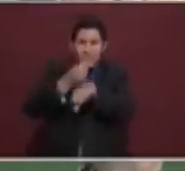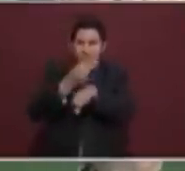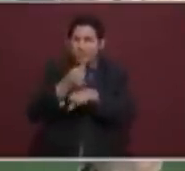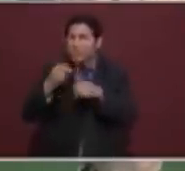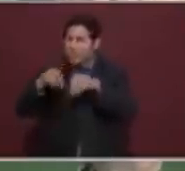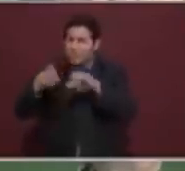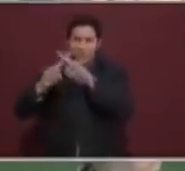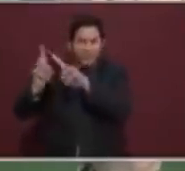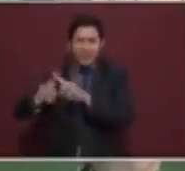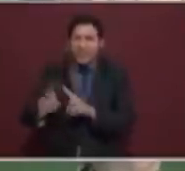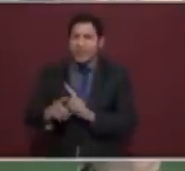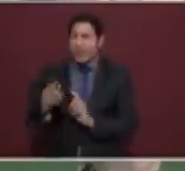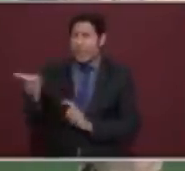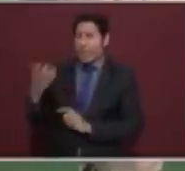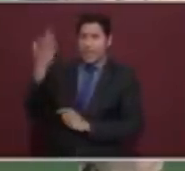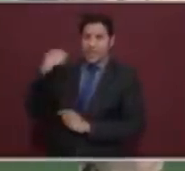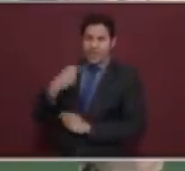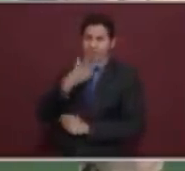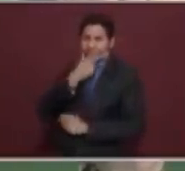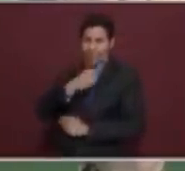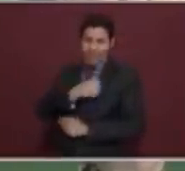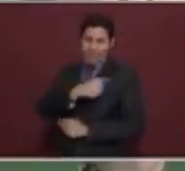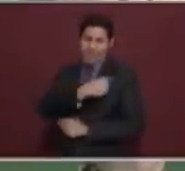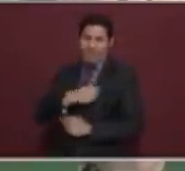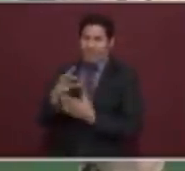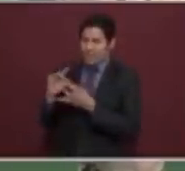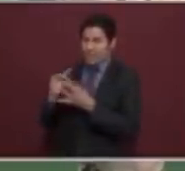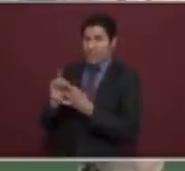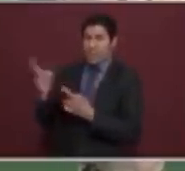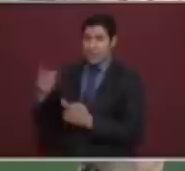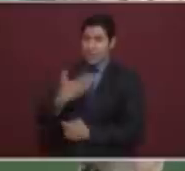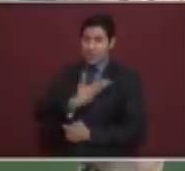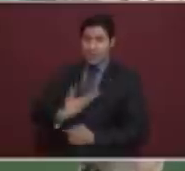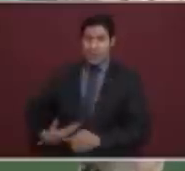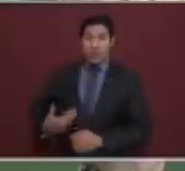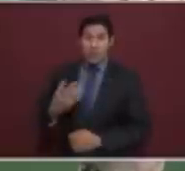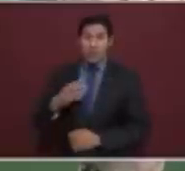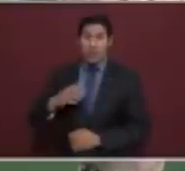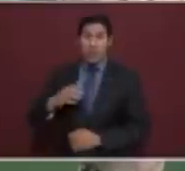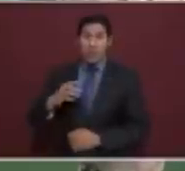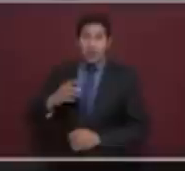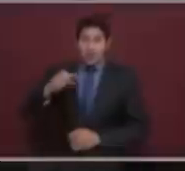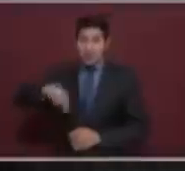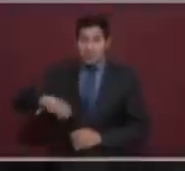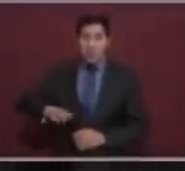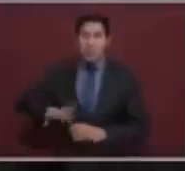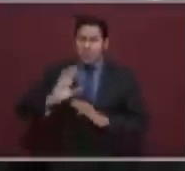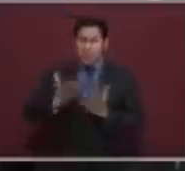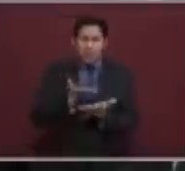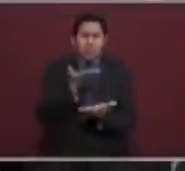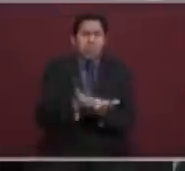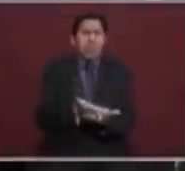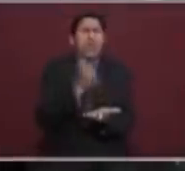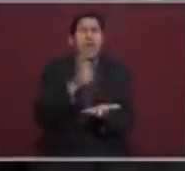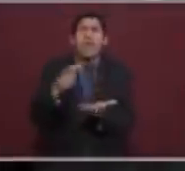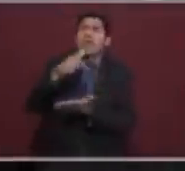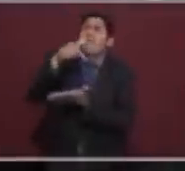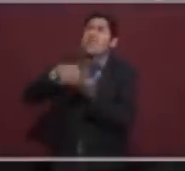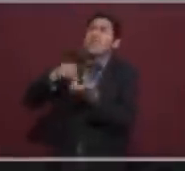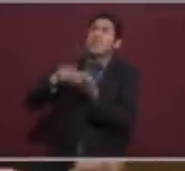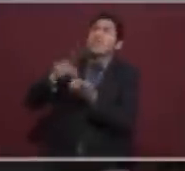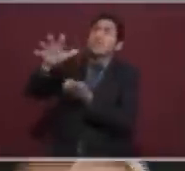que el presidente municipal ya tiene una propuesta de terreno donde se van a construir las instalaciones